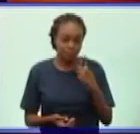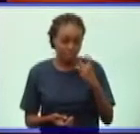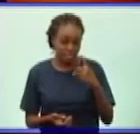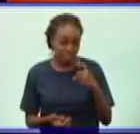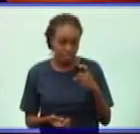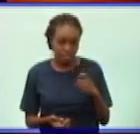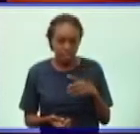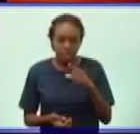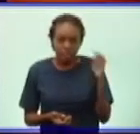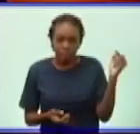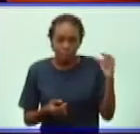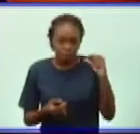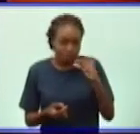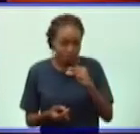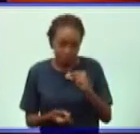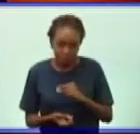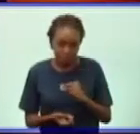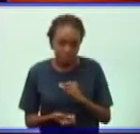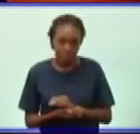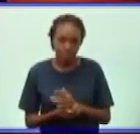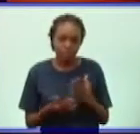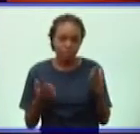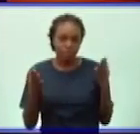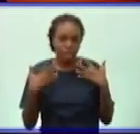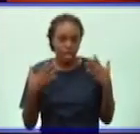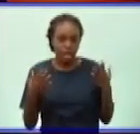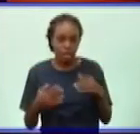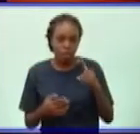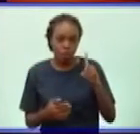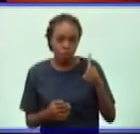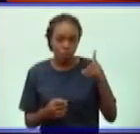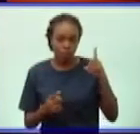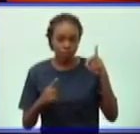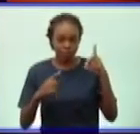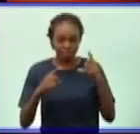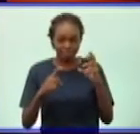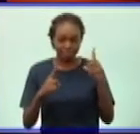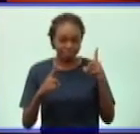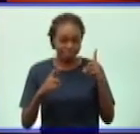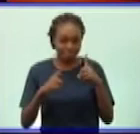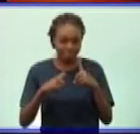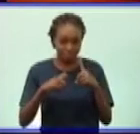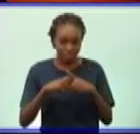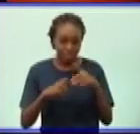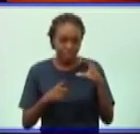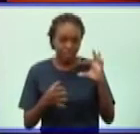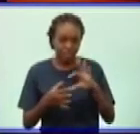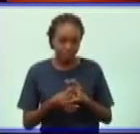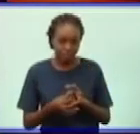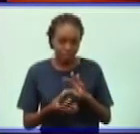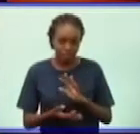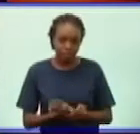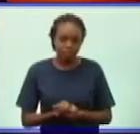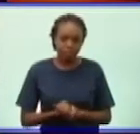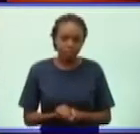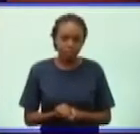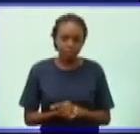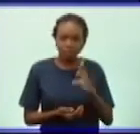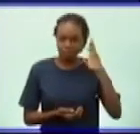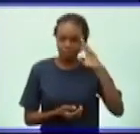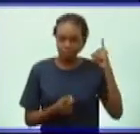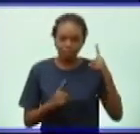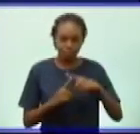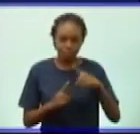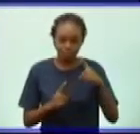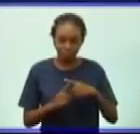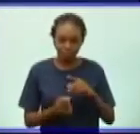energía para elevar la temperatura de 1 kilogramo de agua en 1 grado Celsius. Vamos a recordar la tarea. Bueno,